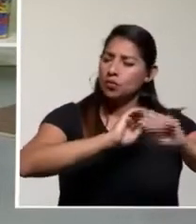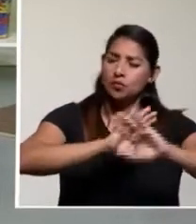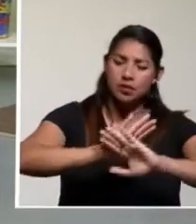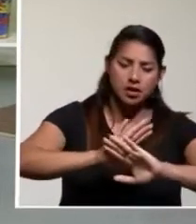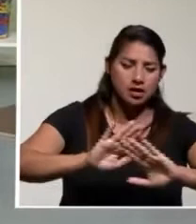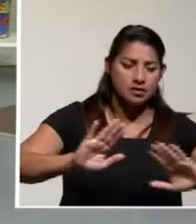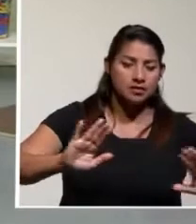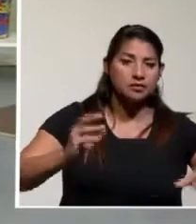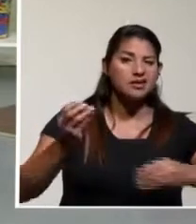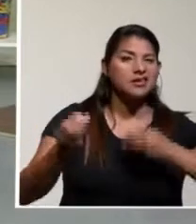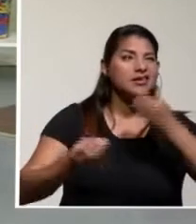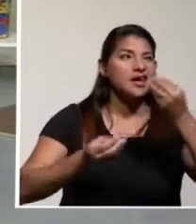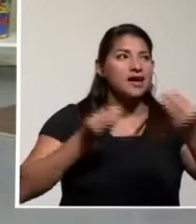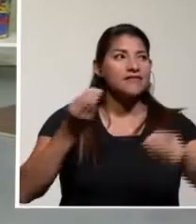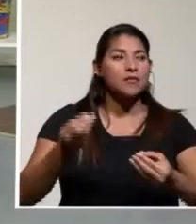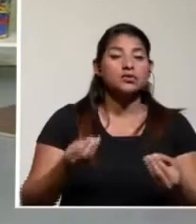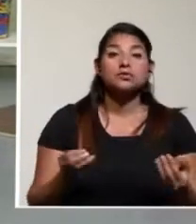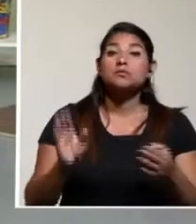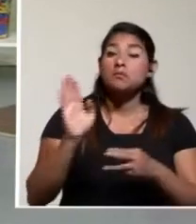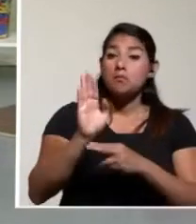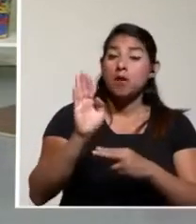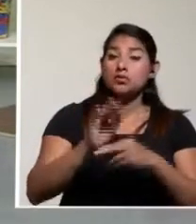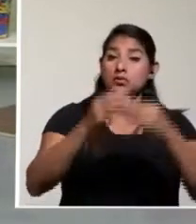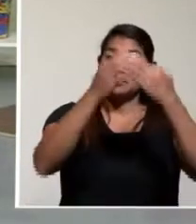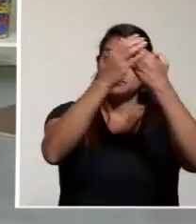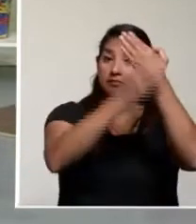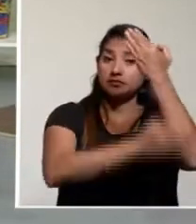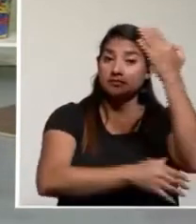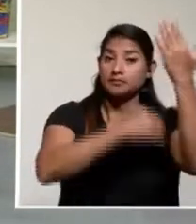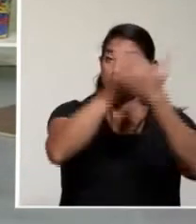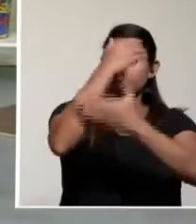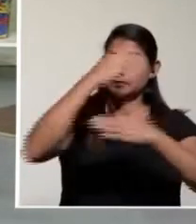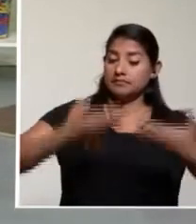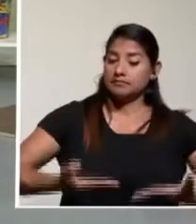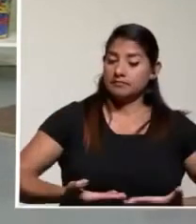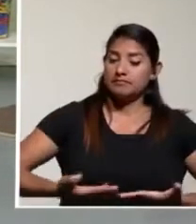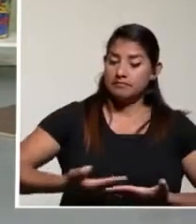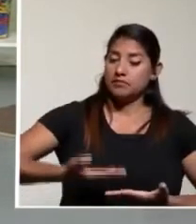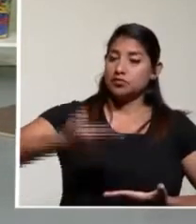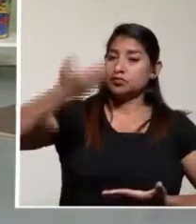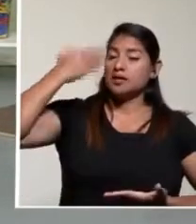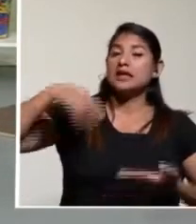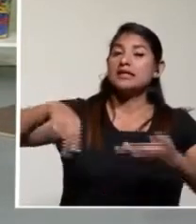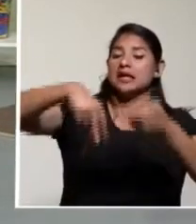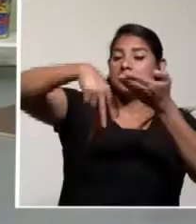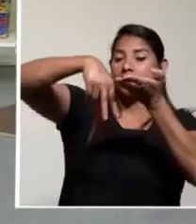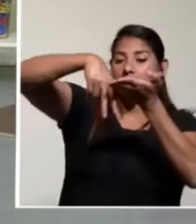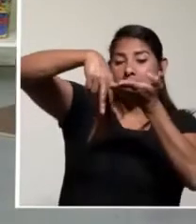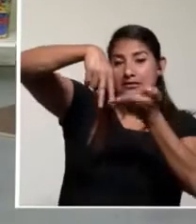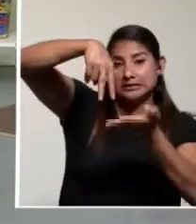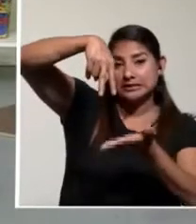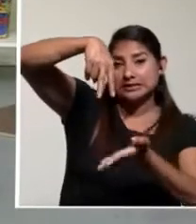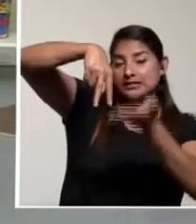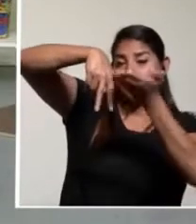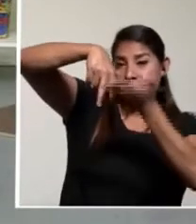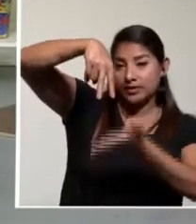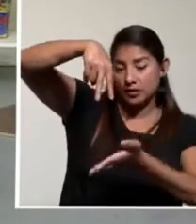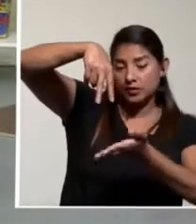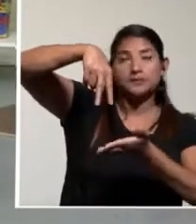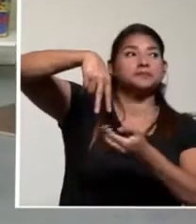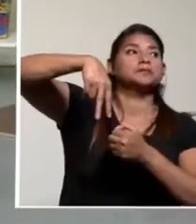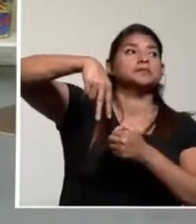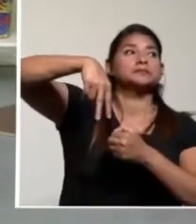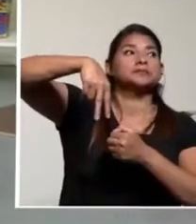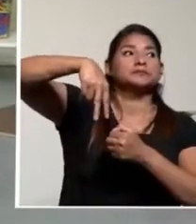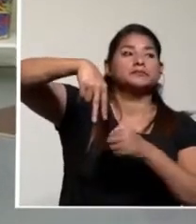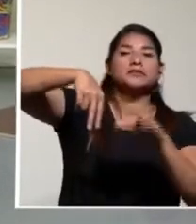vamos a combinar nuestras extremidades superiores con las extremidades inferiores, o sea, las que están aquí